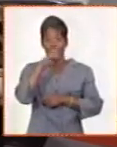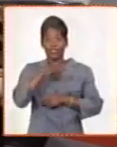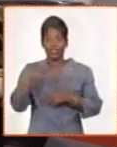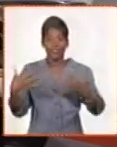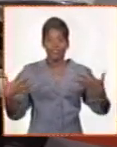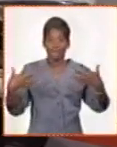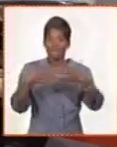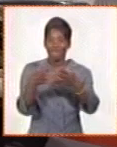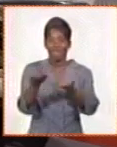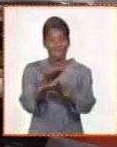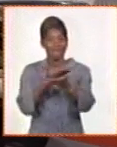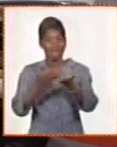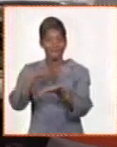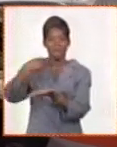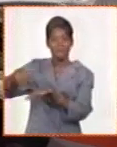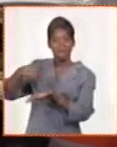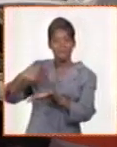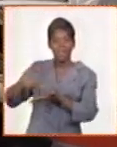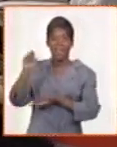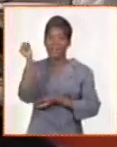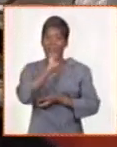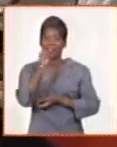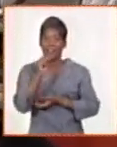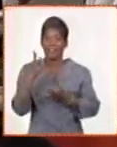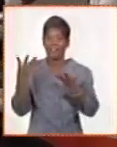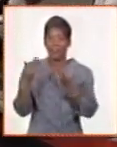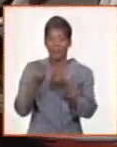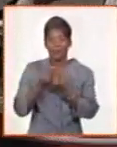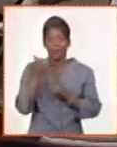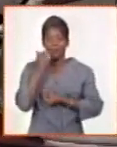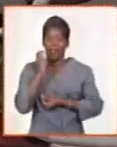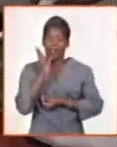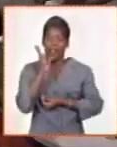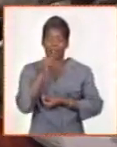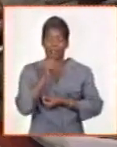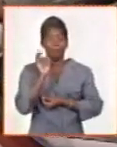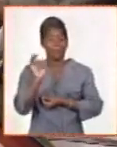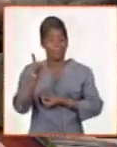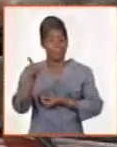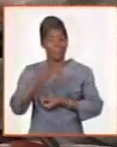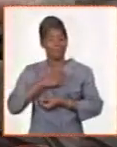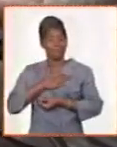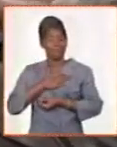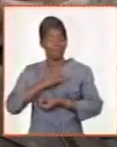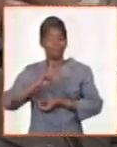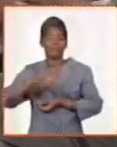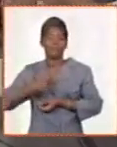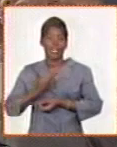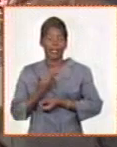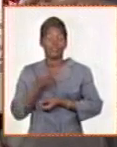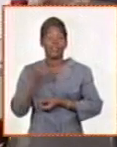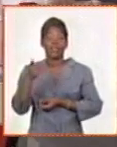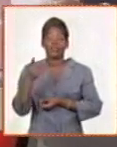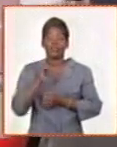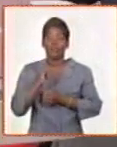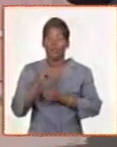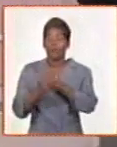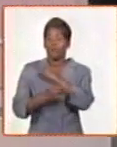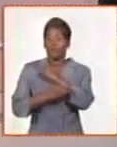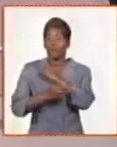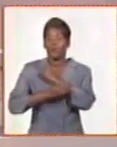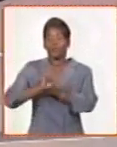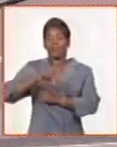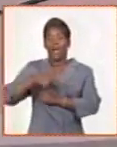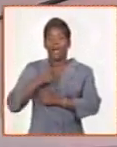arte, es el poder que no pueden tener quizás otras muchas cosas de las que existen en la vida. Y es el poder también que pueden transmitir